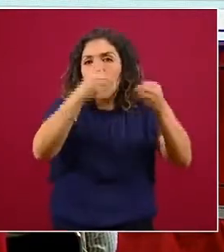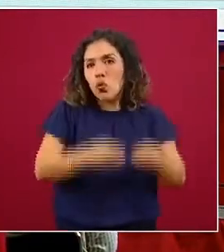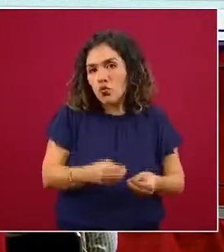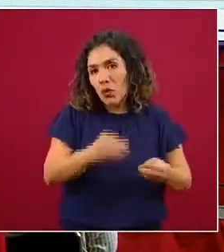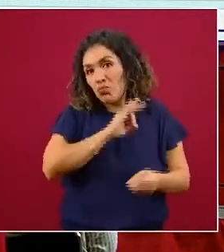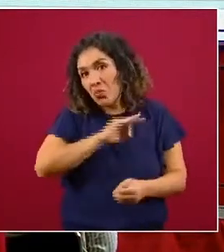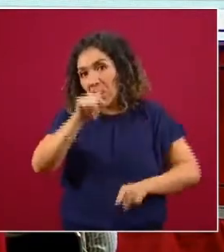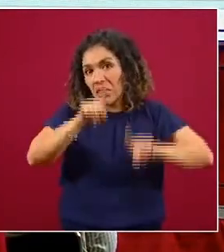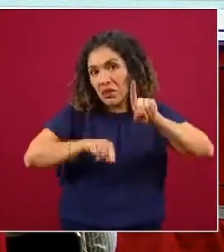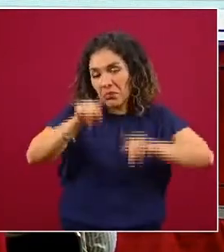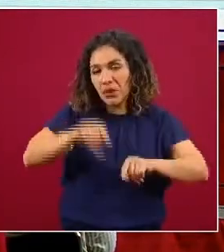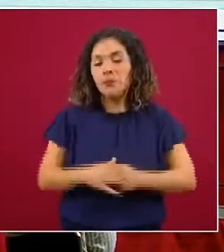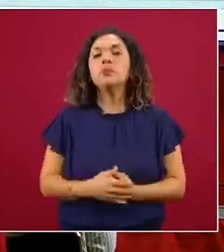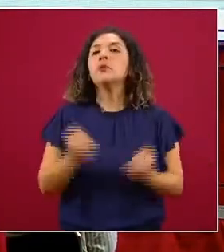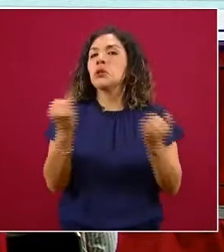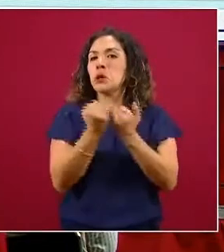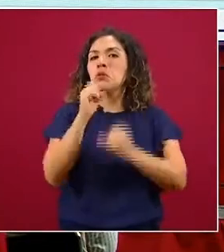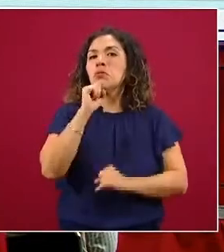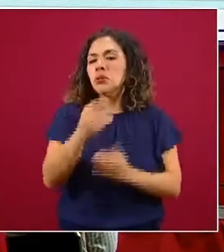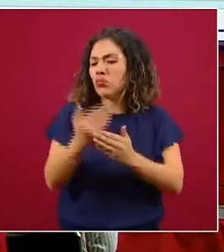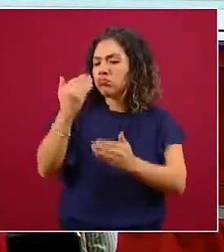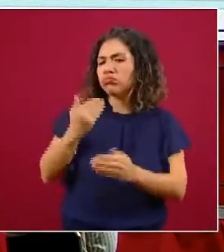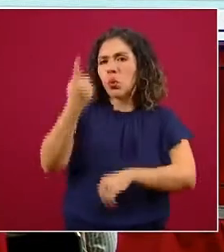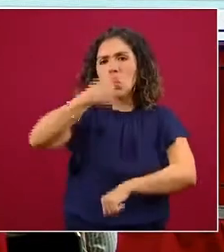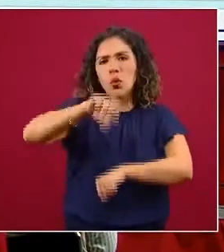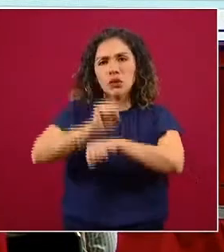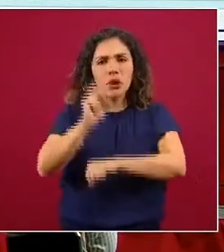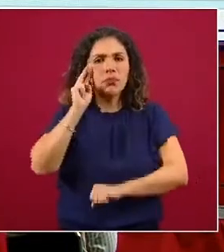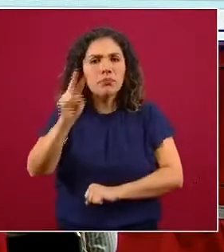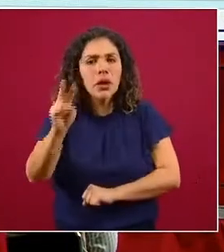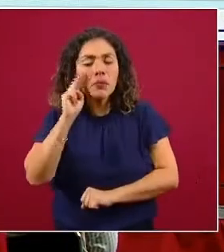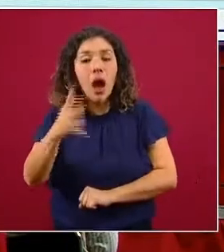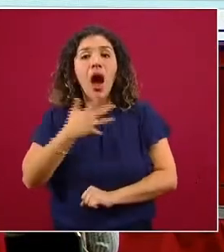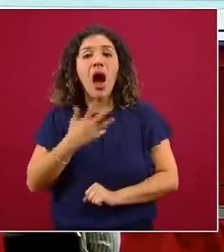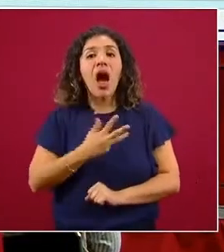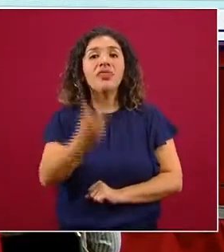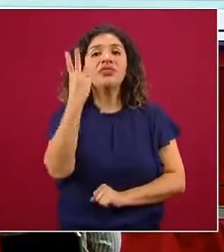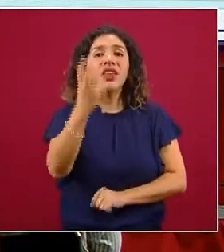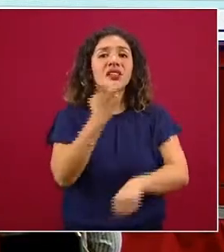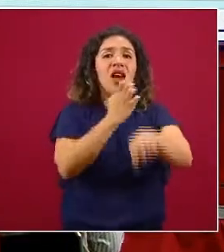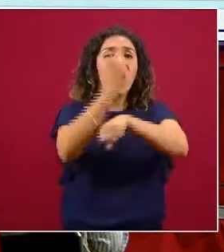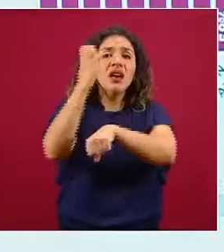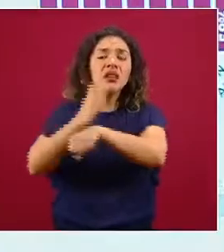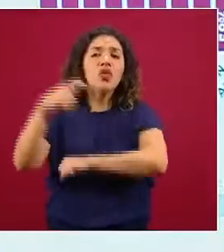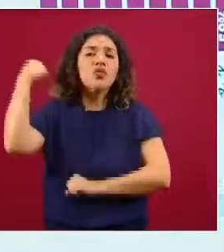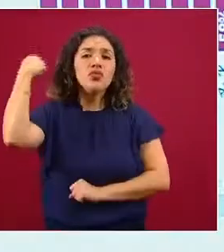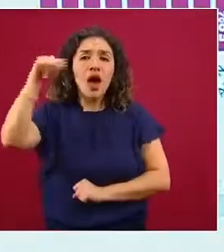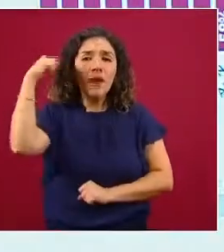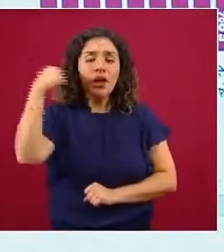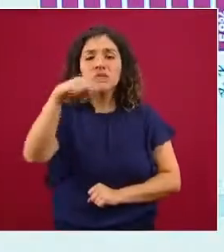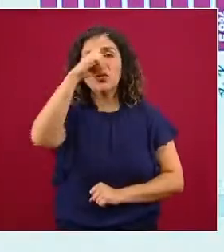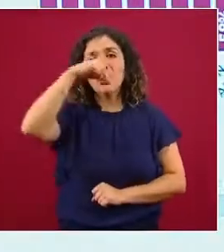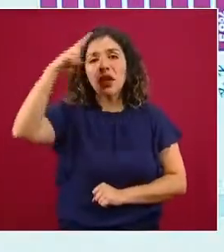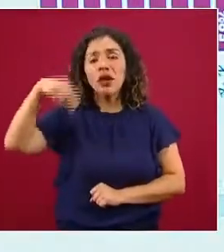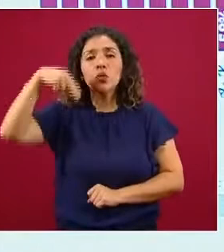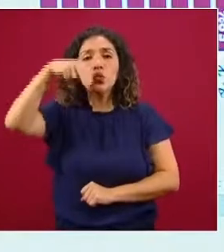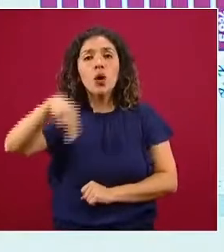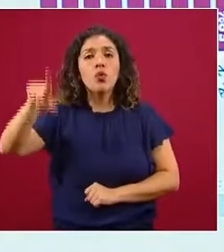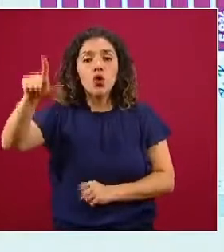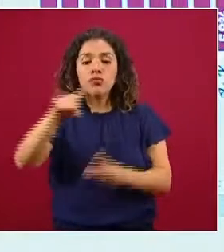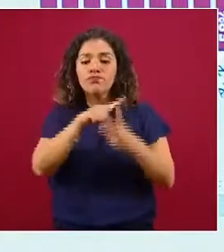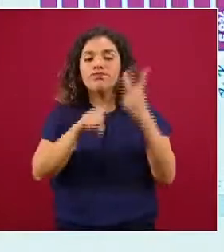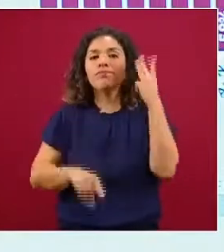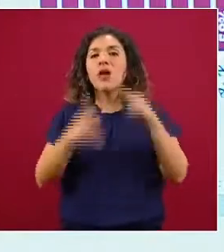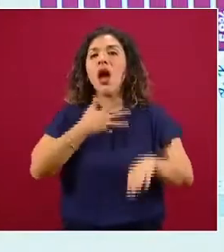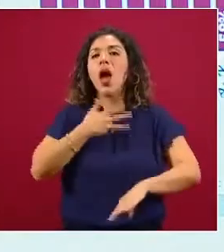también veíamos prácticamente desde la semana pasada que son 3 los estados, Tabasco, Nayarit y Nuevo León, los que han